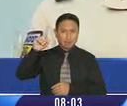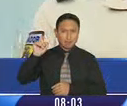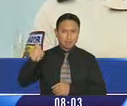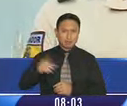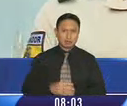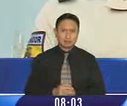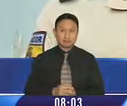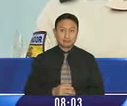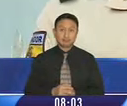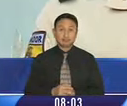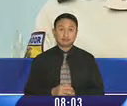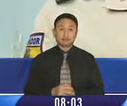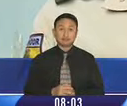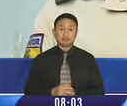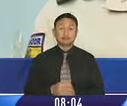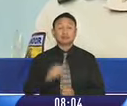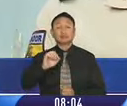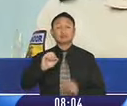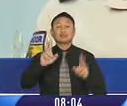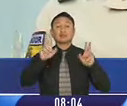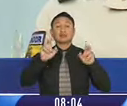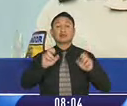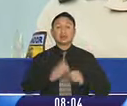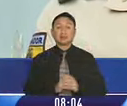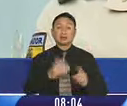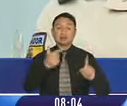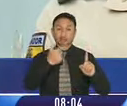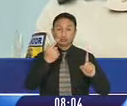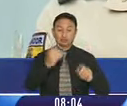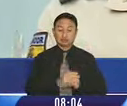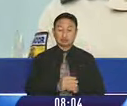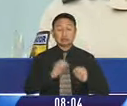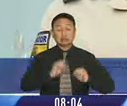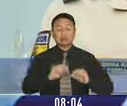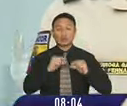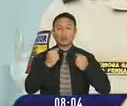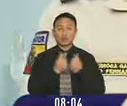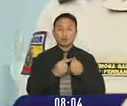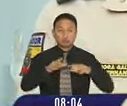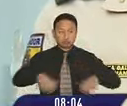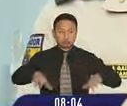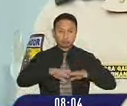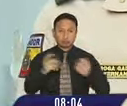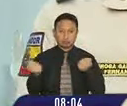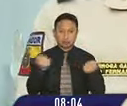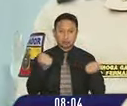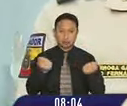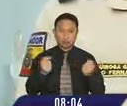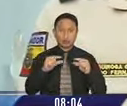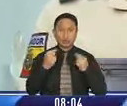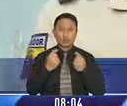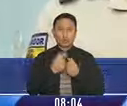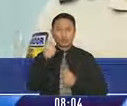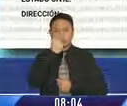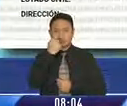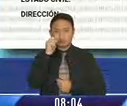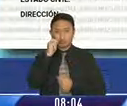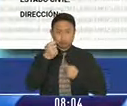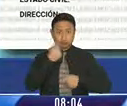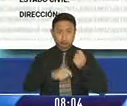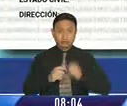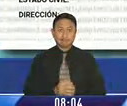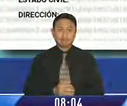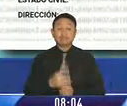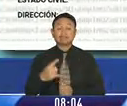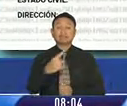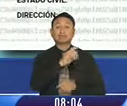Y efectivamente tiene que ver con peleas por espacios de poder de estos microtraficantes. El occiso